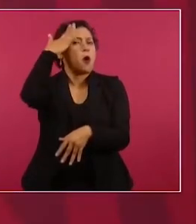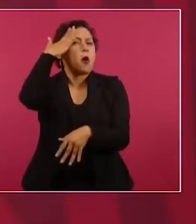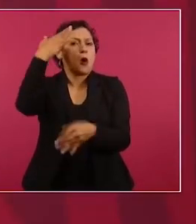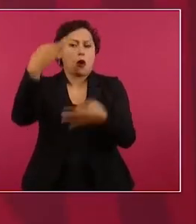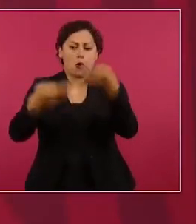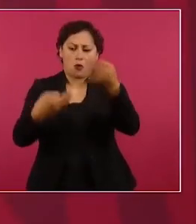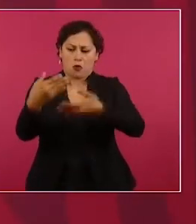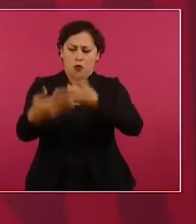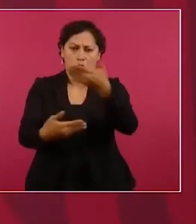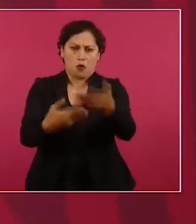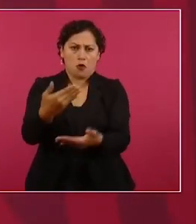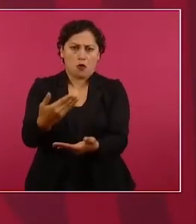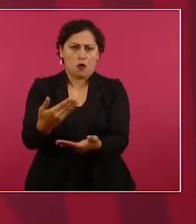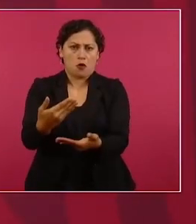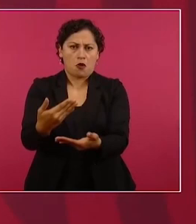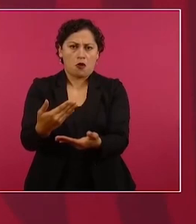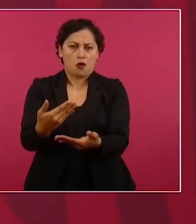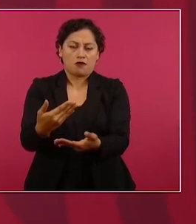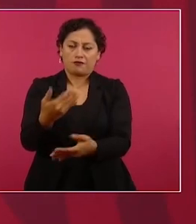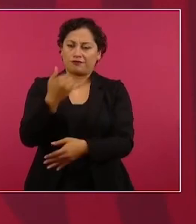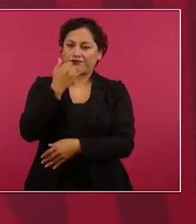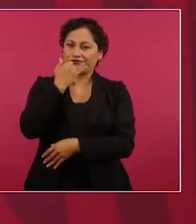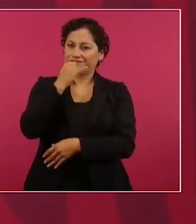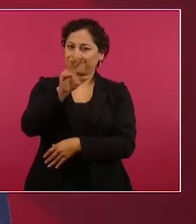proceso. No.